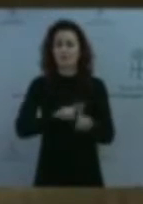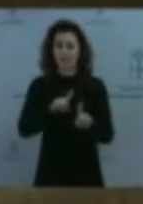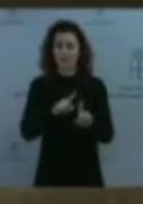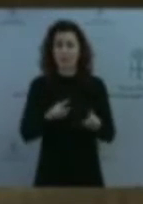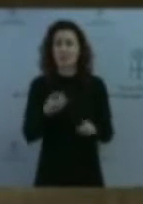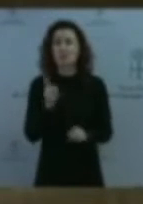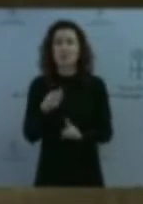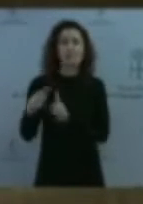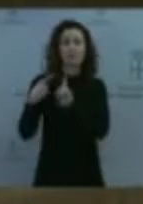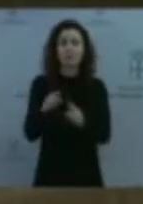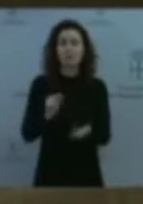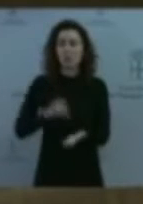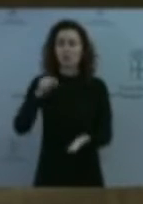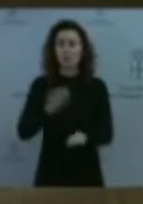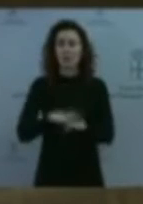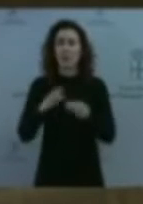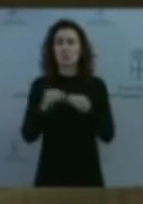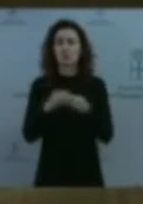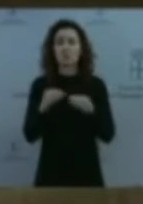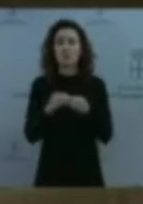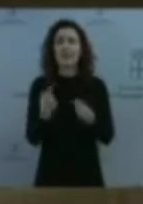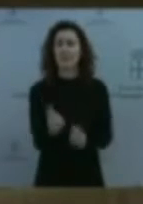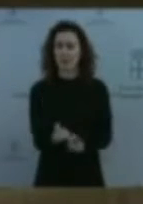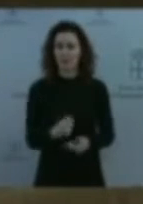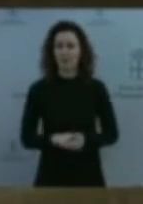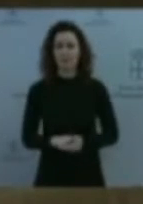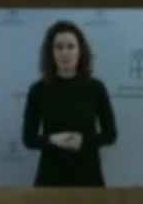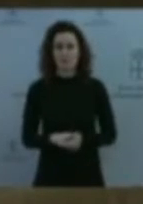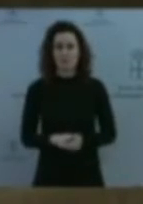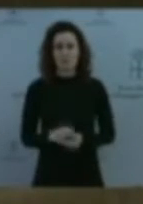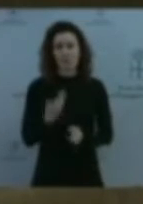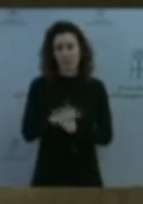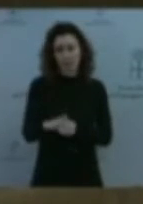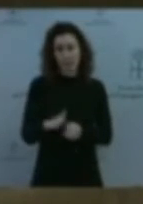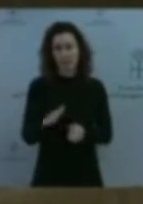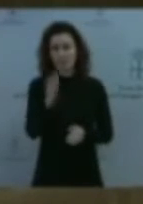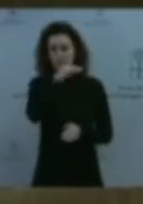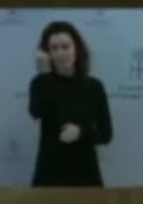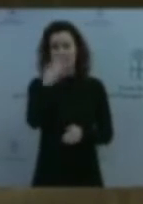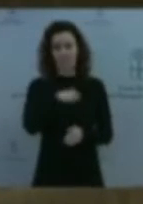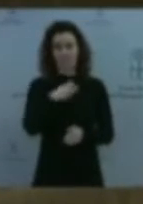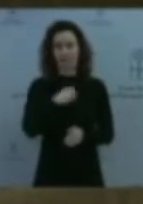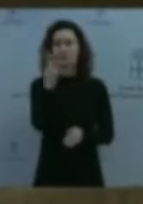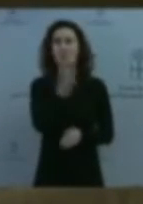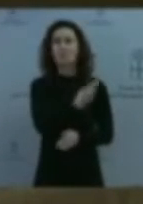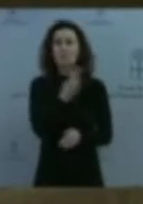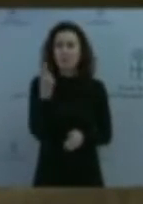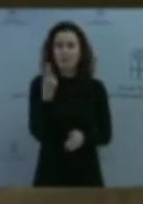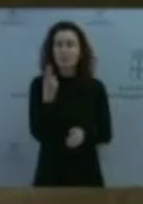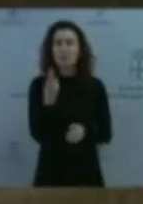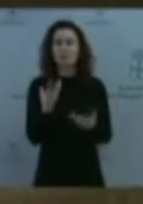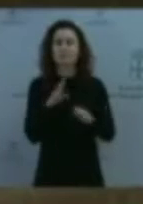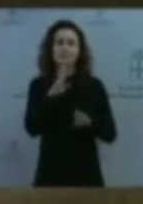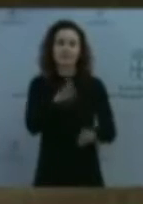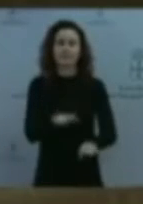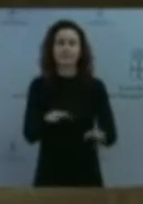de ese dinero. Por otra parte, no podemos olvidar que nuestro compromiso es con el conjunto de las personas de Asturias y que durante estos